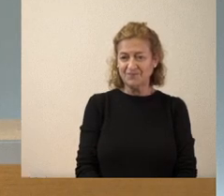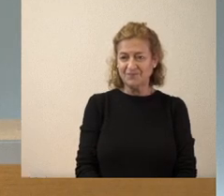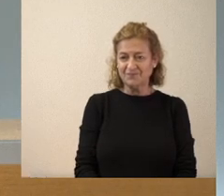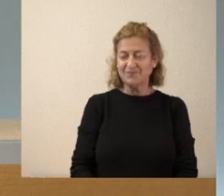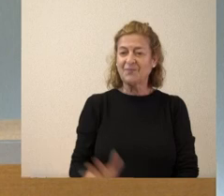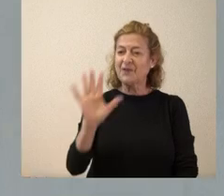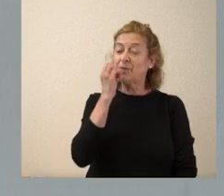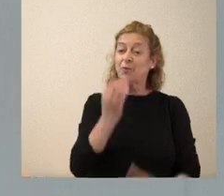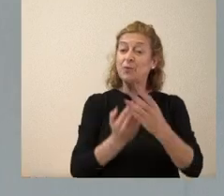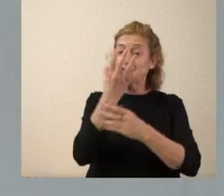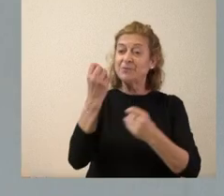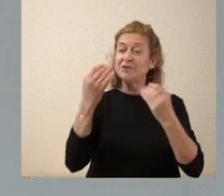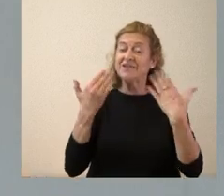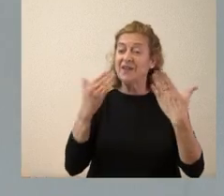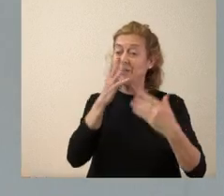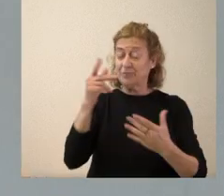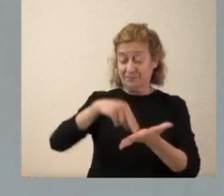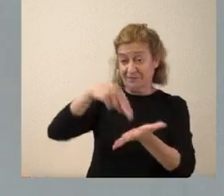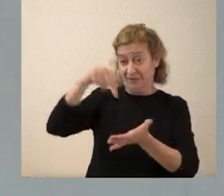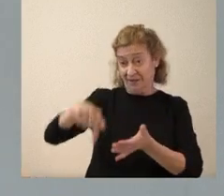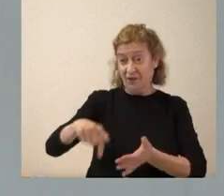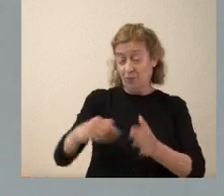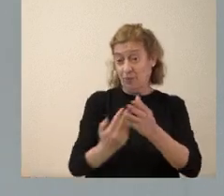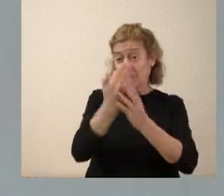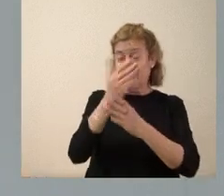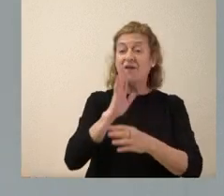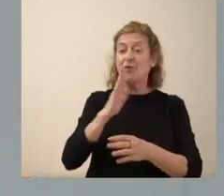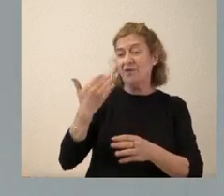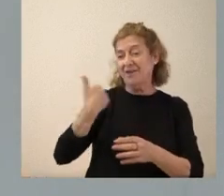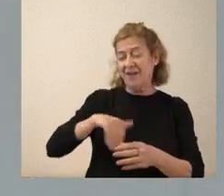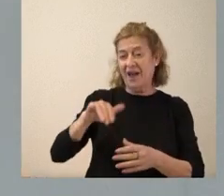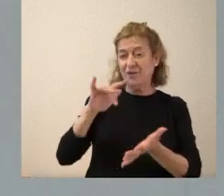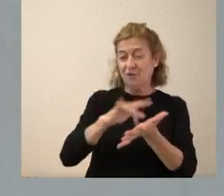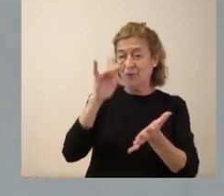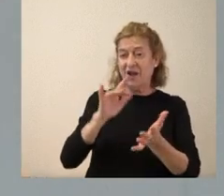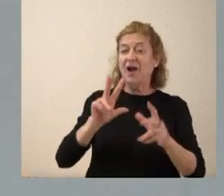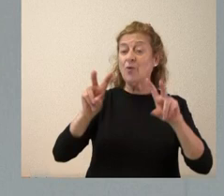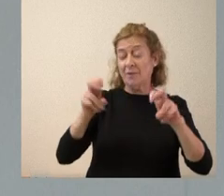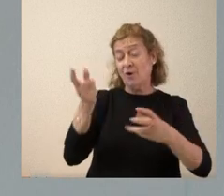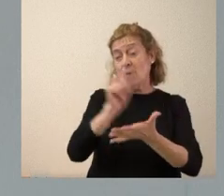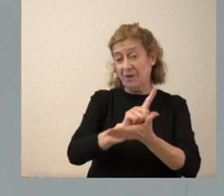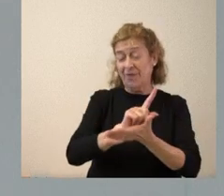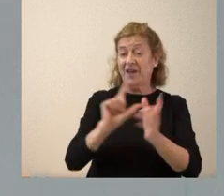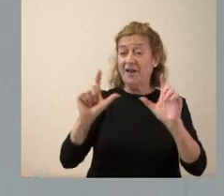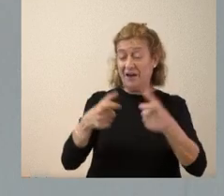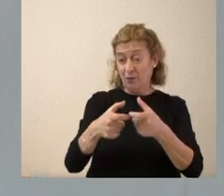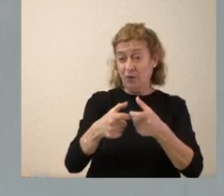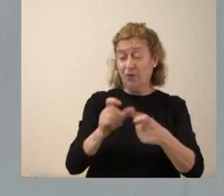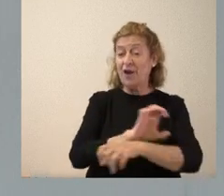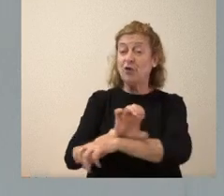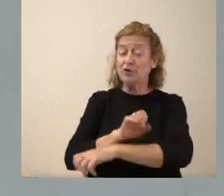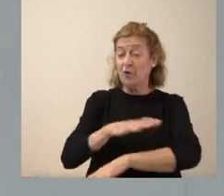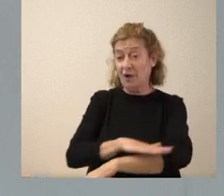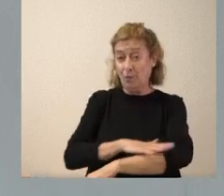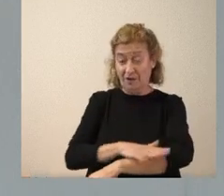Bueno muy buenos días y muchas gracias por su presencia hoy aquí esta mañana donde hemos tenido nuevamente reunión del Consejo de